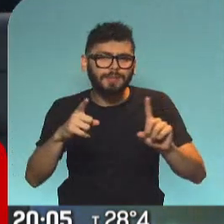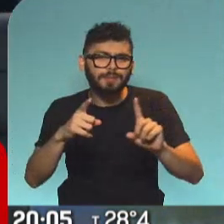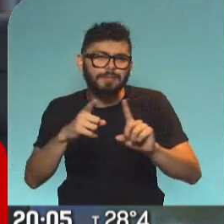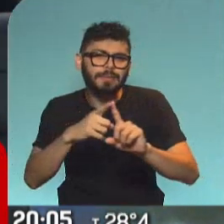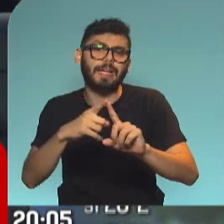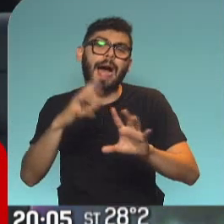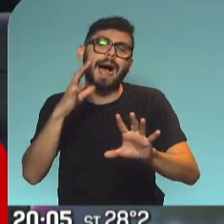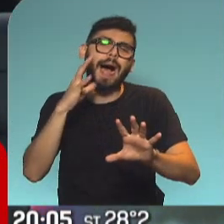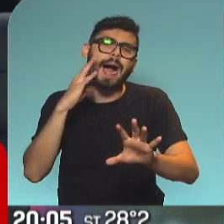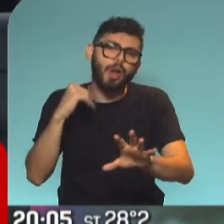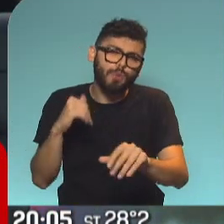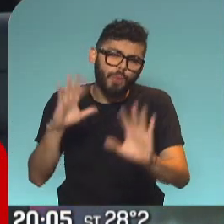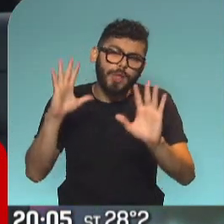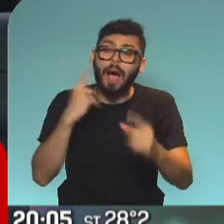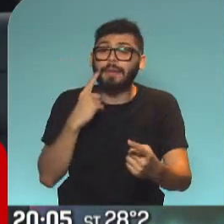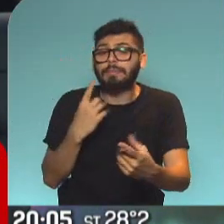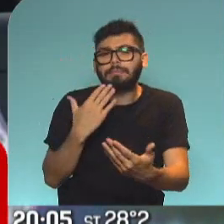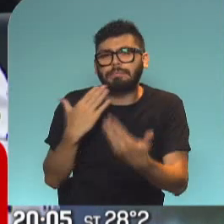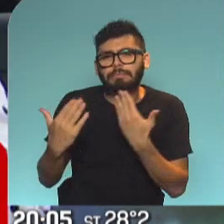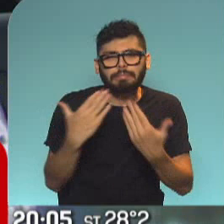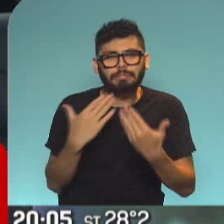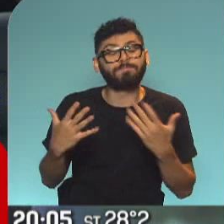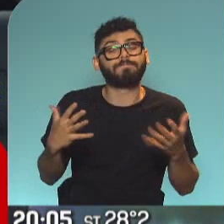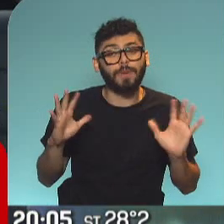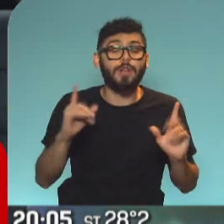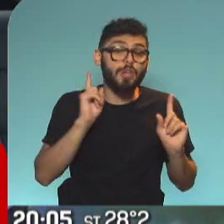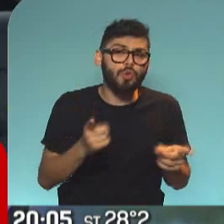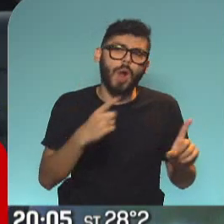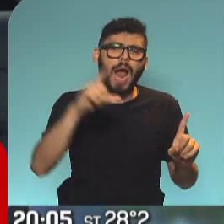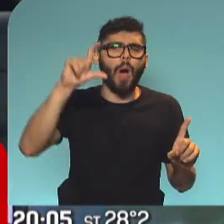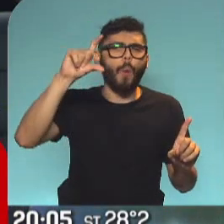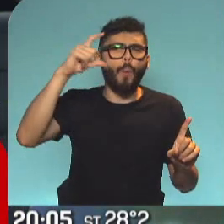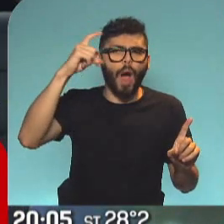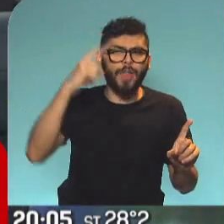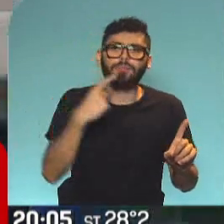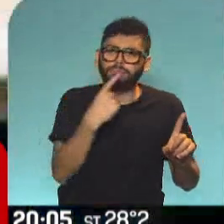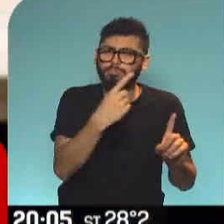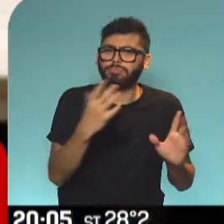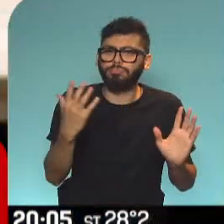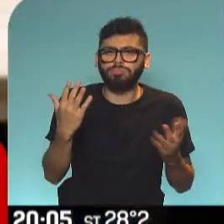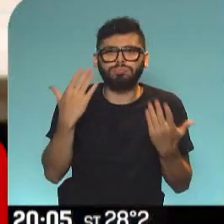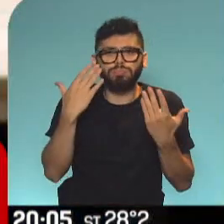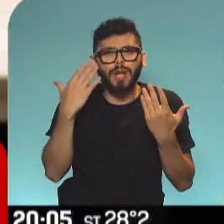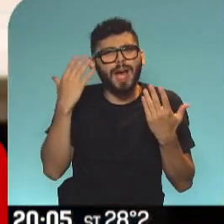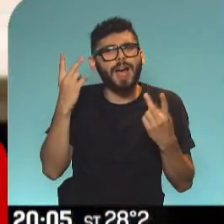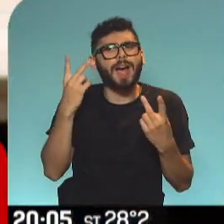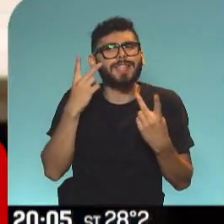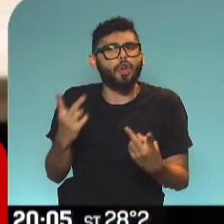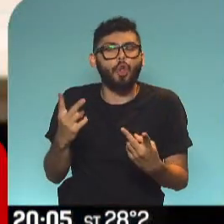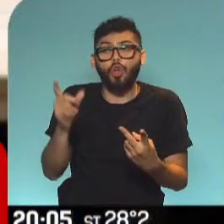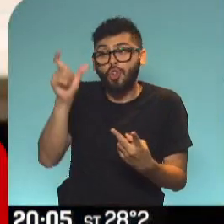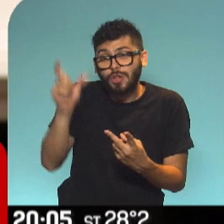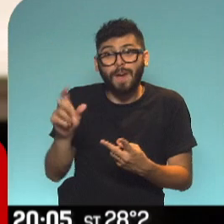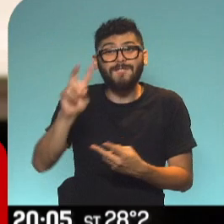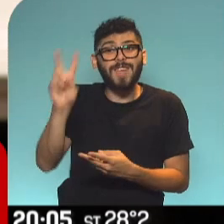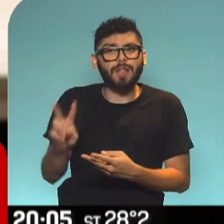posición un poco más dialoguista. Igualmente, recordemos que Biden reconoce a Juan Guaidó como presidente encargado